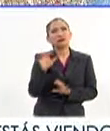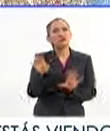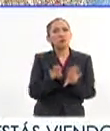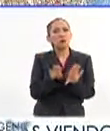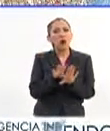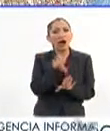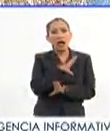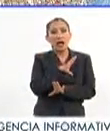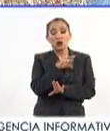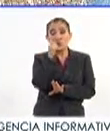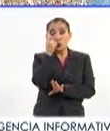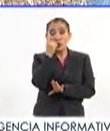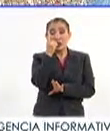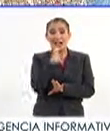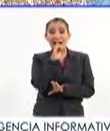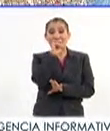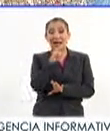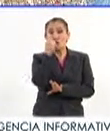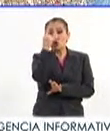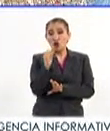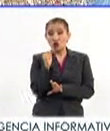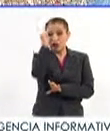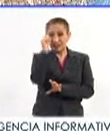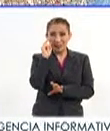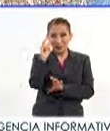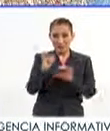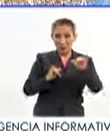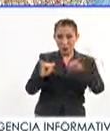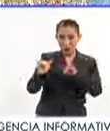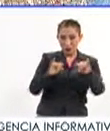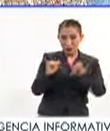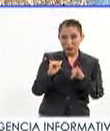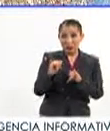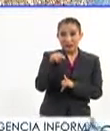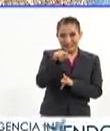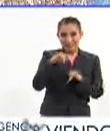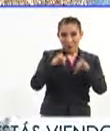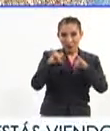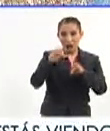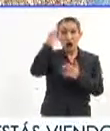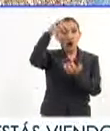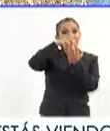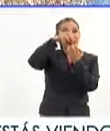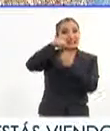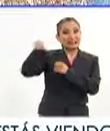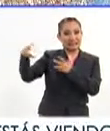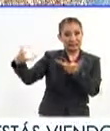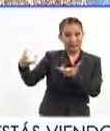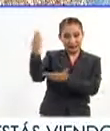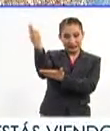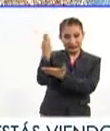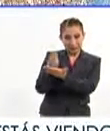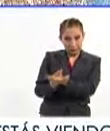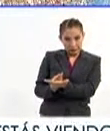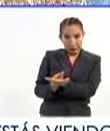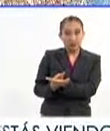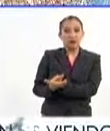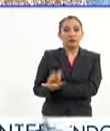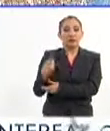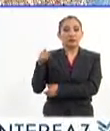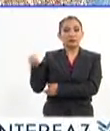sería el eje 1 norte. ¿Qué es ese mapa que estamos viendo a cuadro, no? Ese mapa es de Cortés. Entonces,